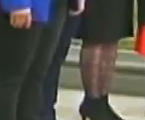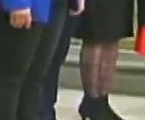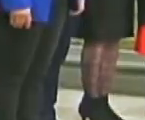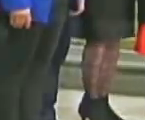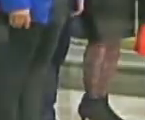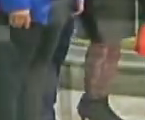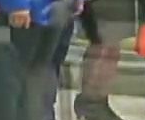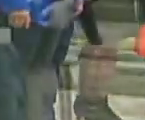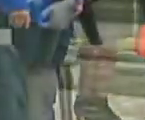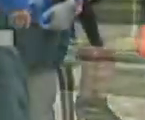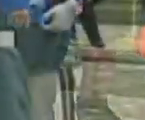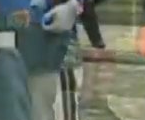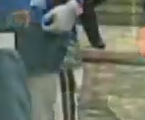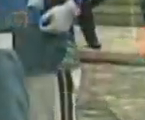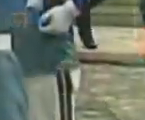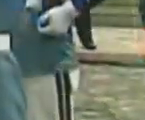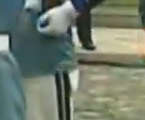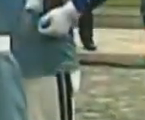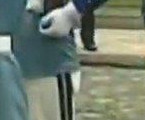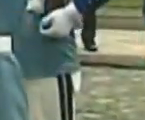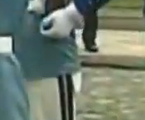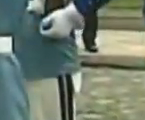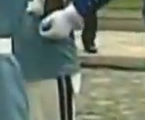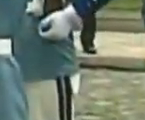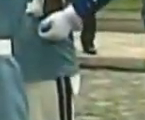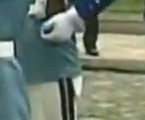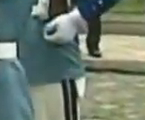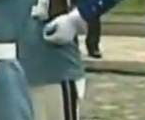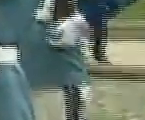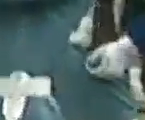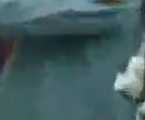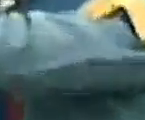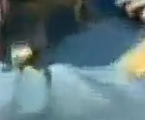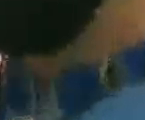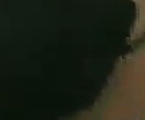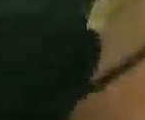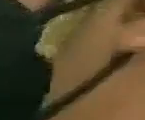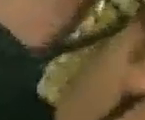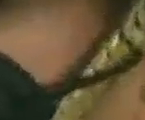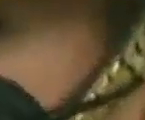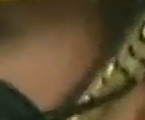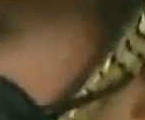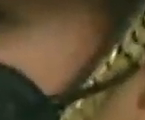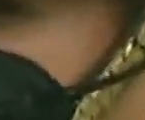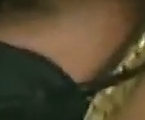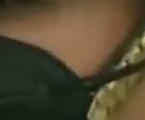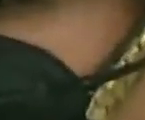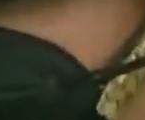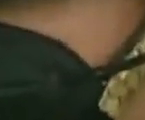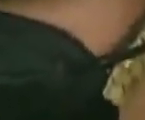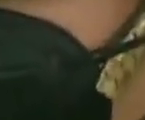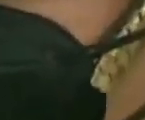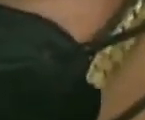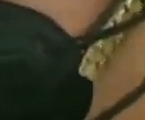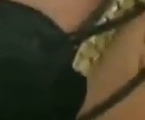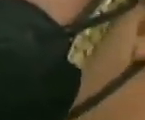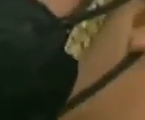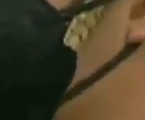vista a la nueva directiva de la Asamblea Nacional. Atención, presenten.